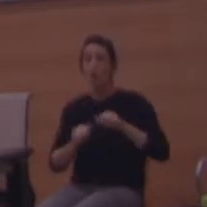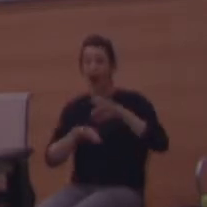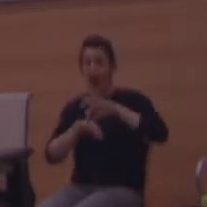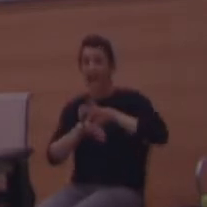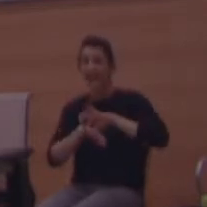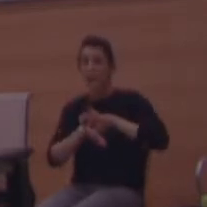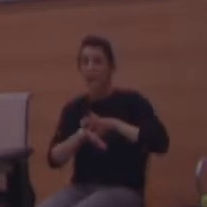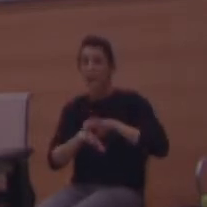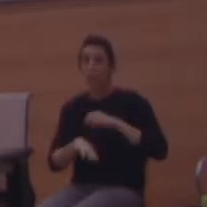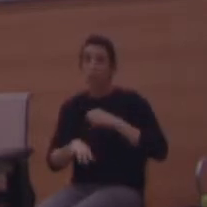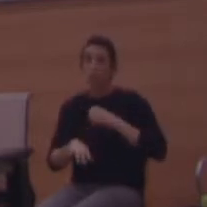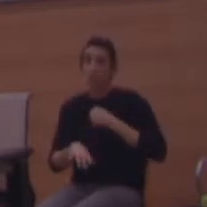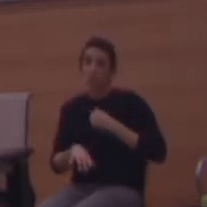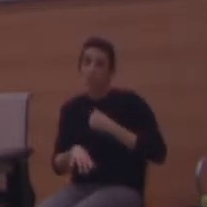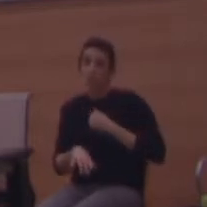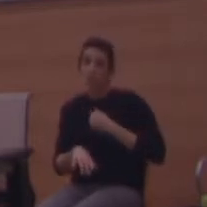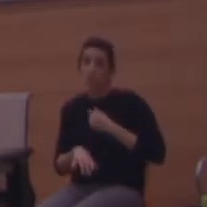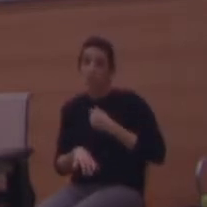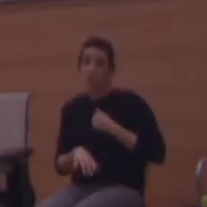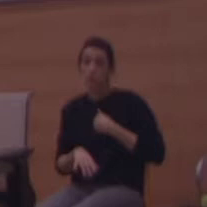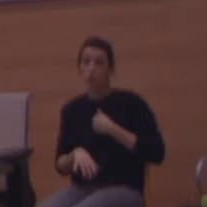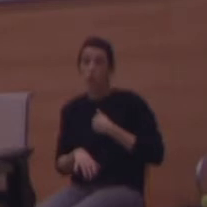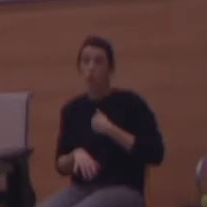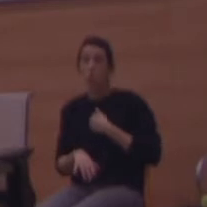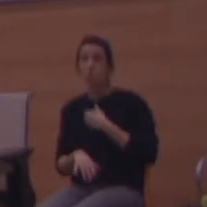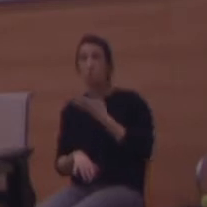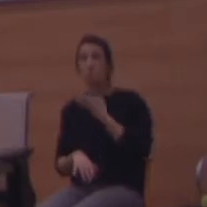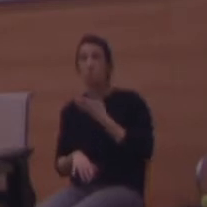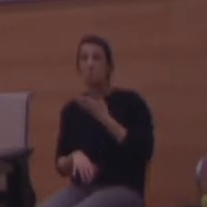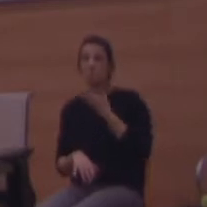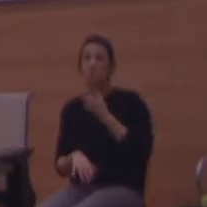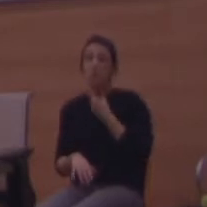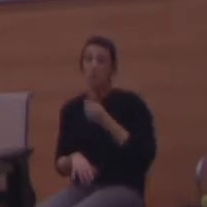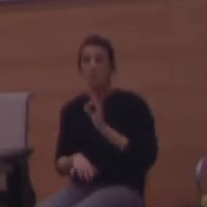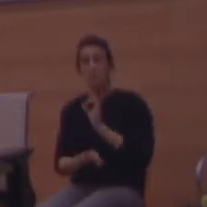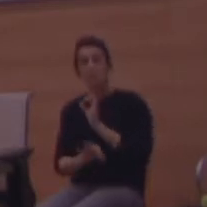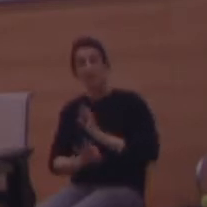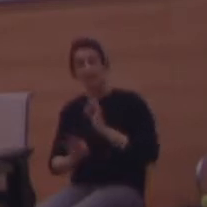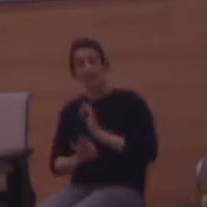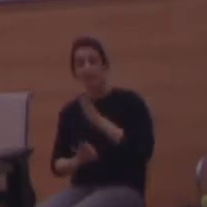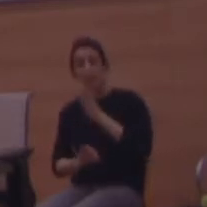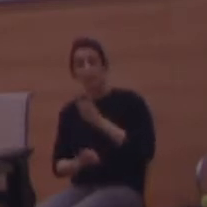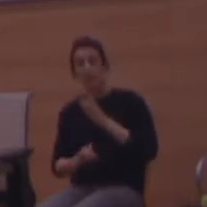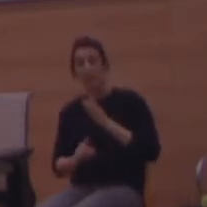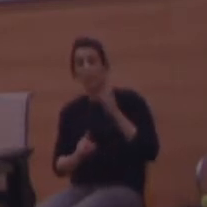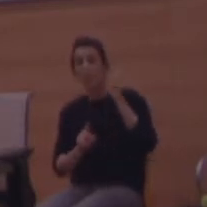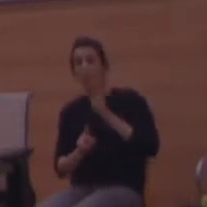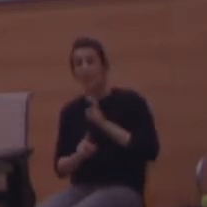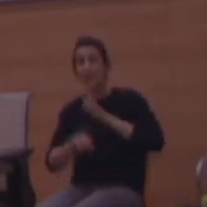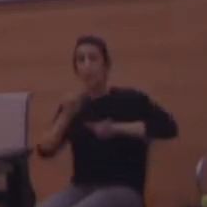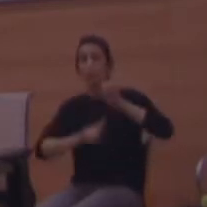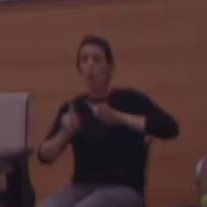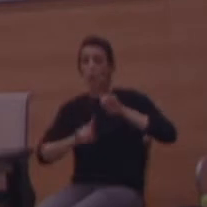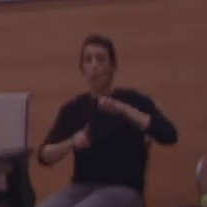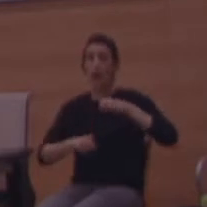yo en el pie diabético sinceramente no soy muy partidaria porque puede provocar pues, lesiones vasculares y